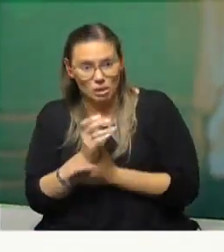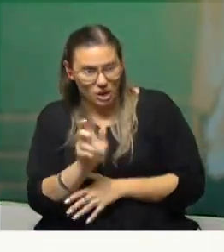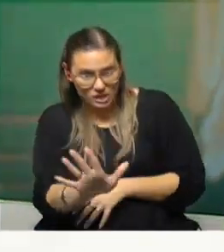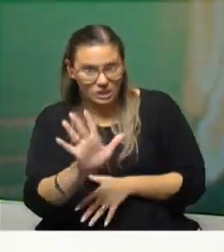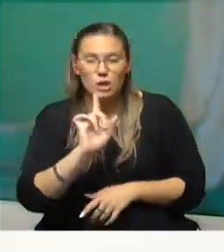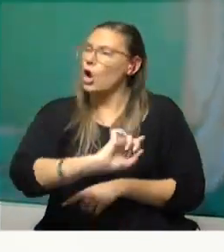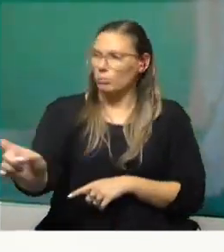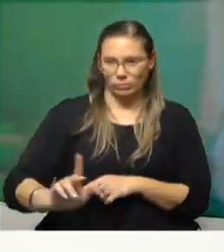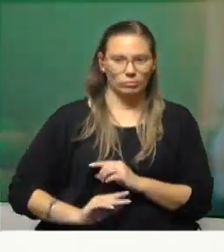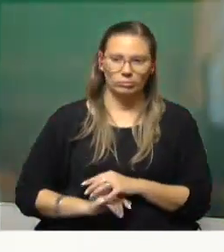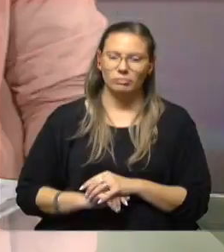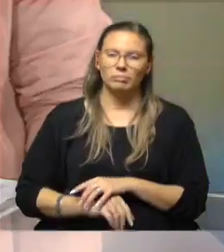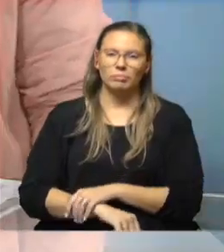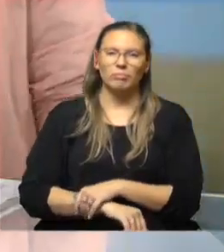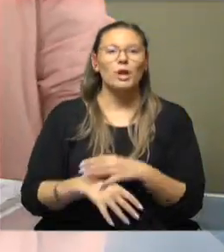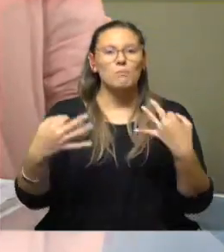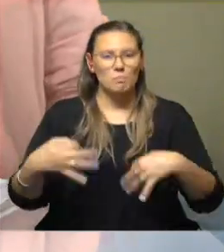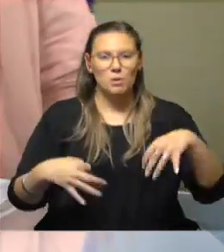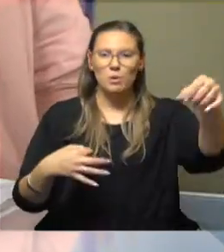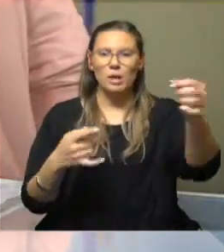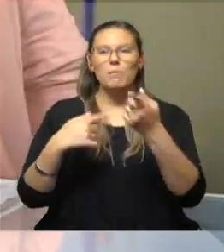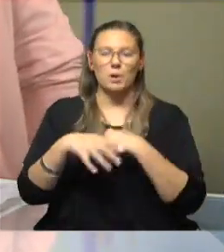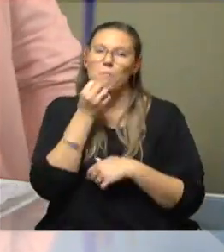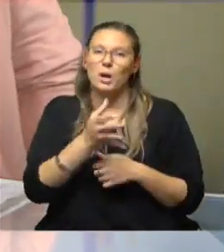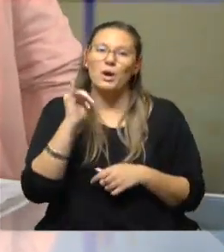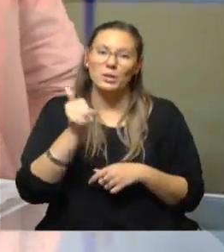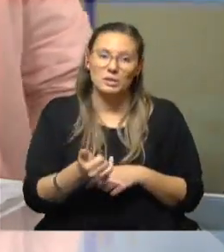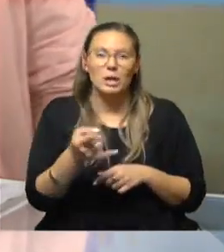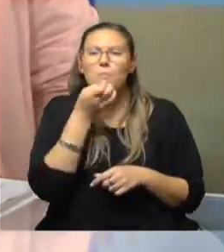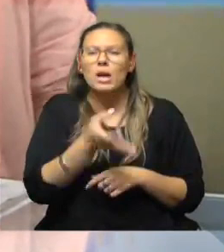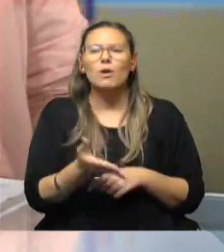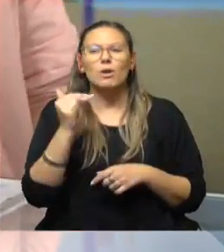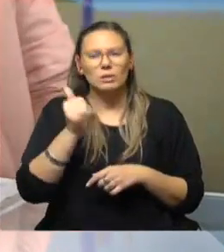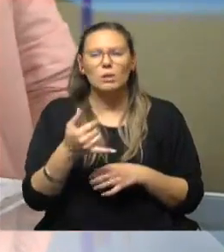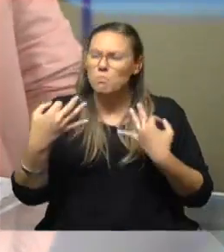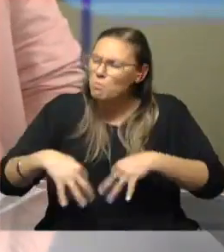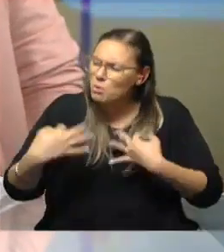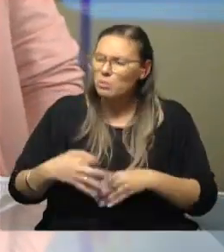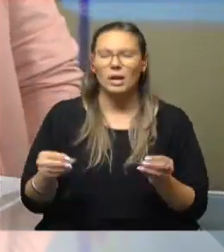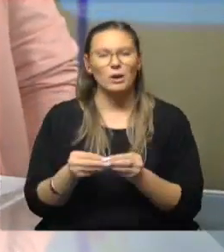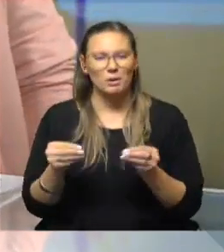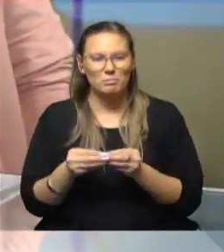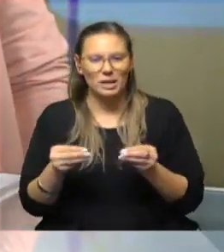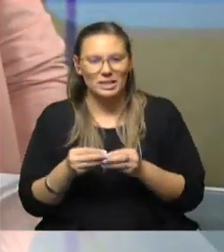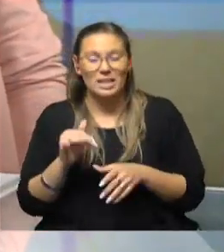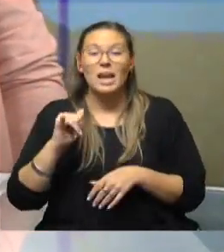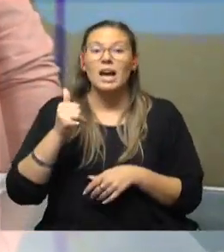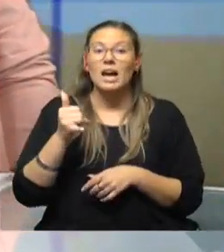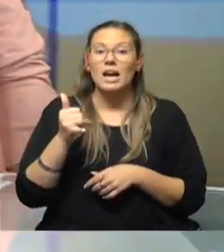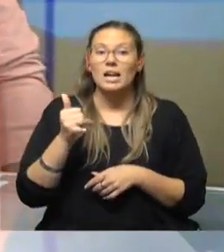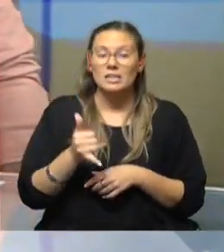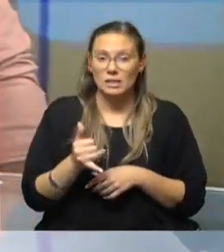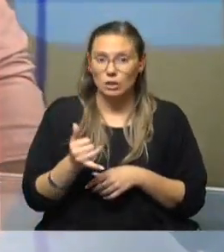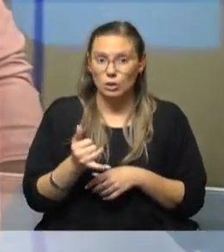No, no soy así. Muy bien, Martín, pero es lo aún que mejor. Sí, siempre. Es aún mejor, muy bien. Qué bien, sí. Qué y bien. Sí, la verdad que el